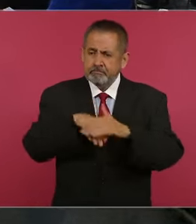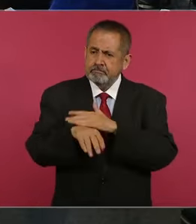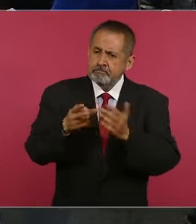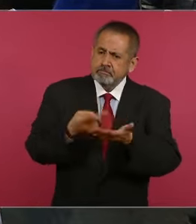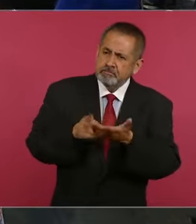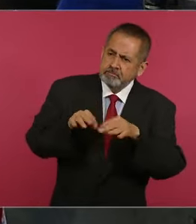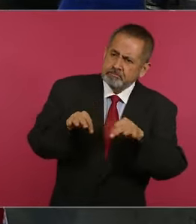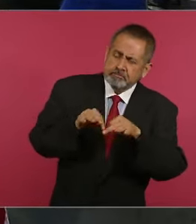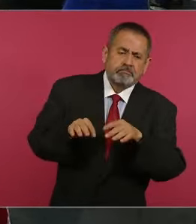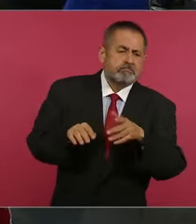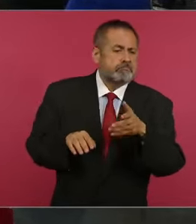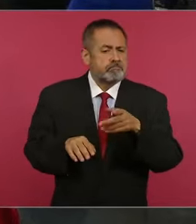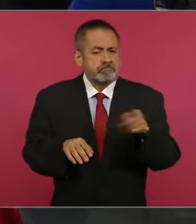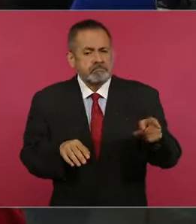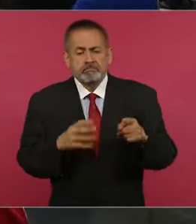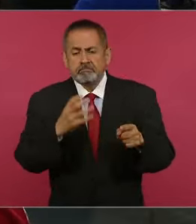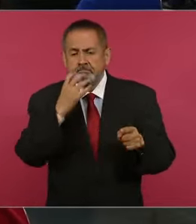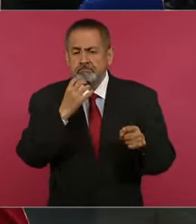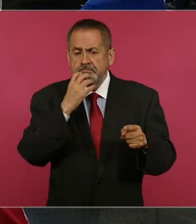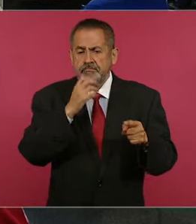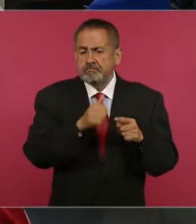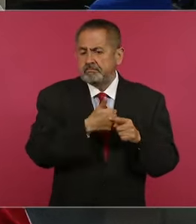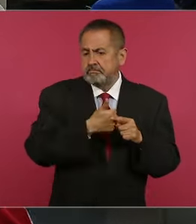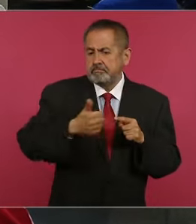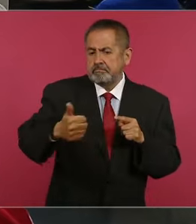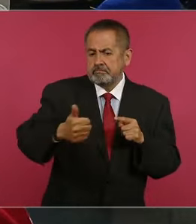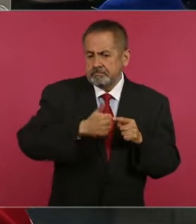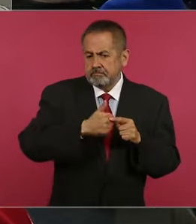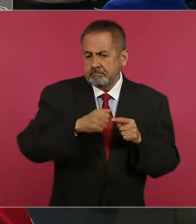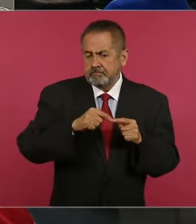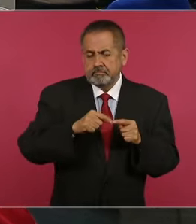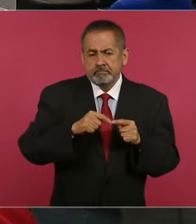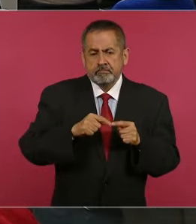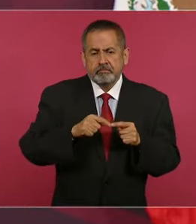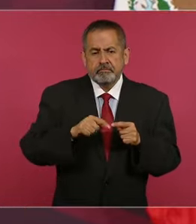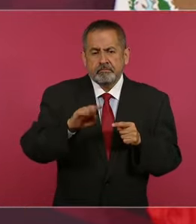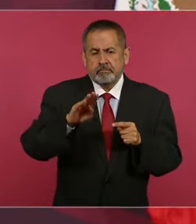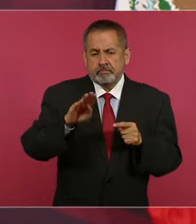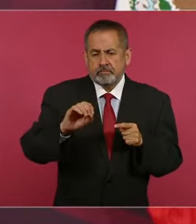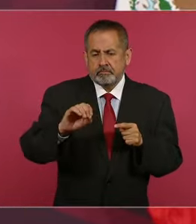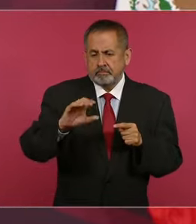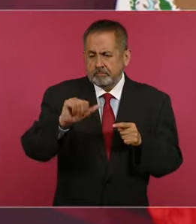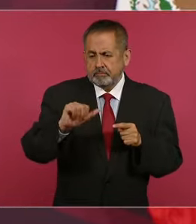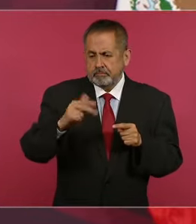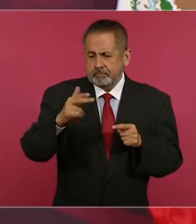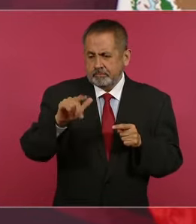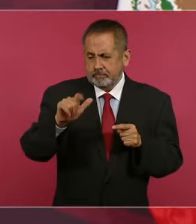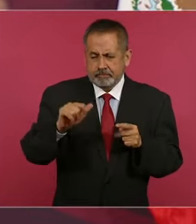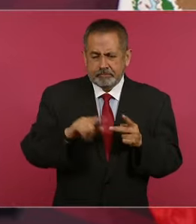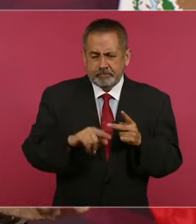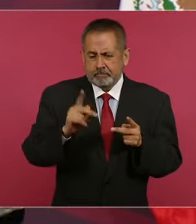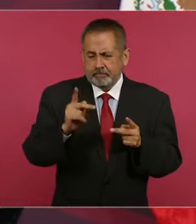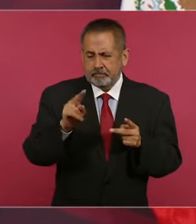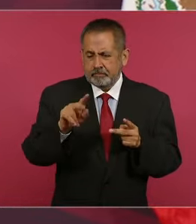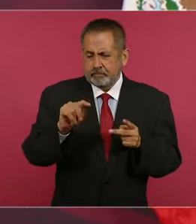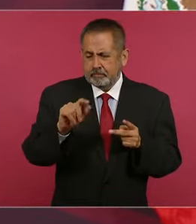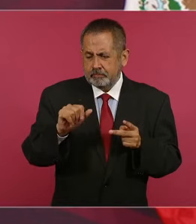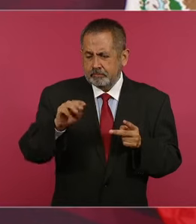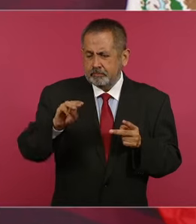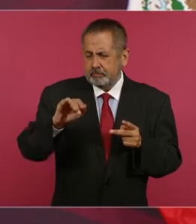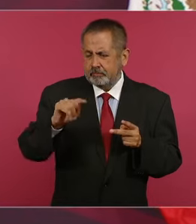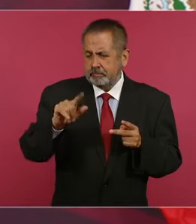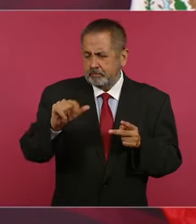poder ir de Tepic a Boca de Chila, a Punta Mita,